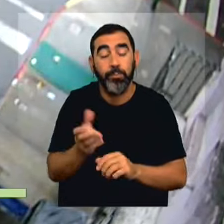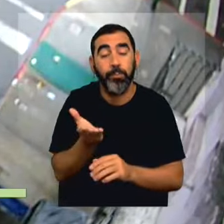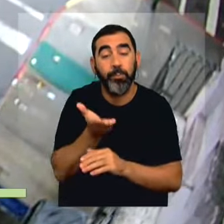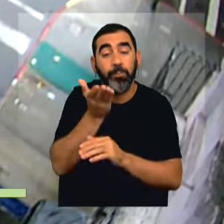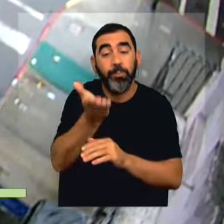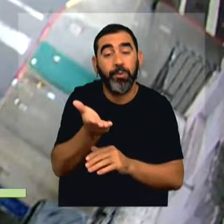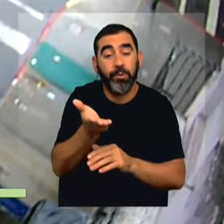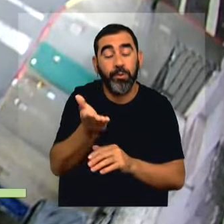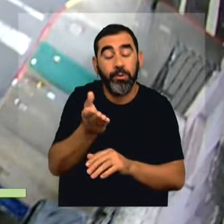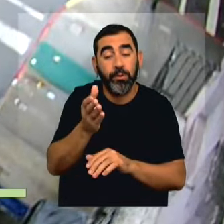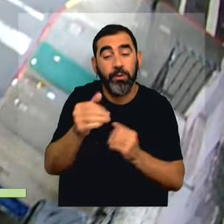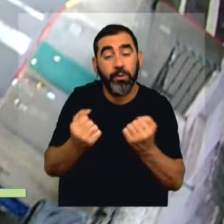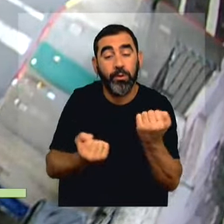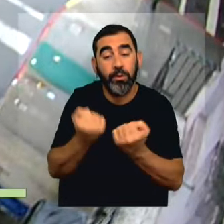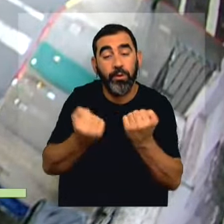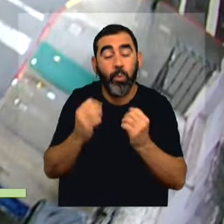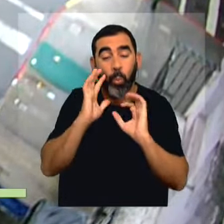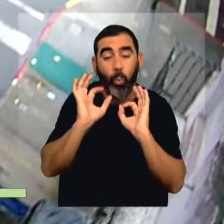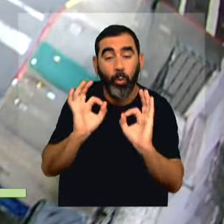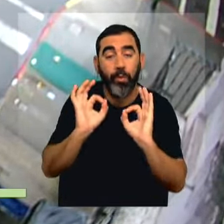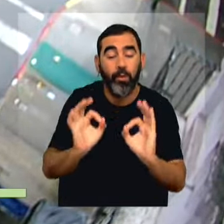a circular con